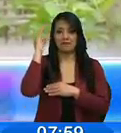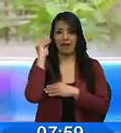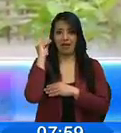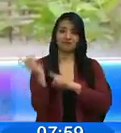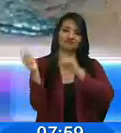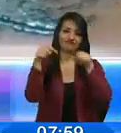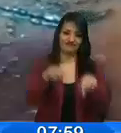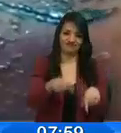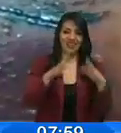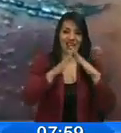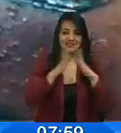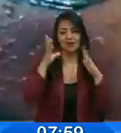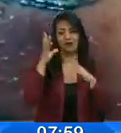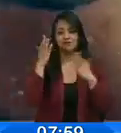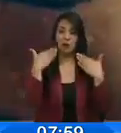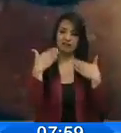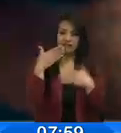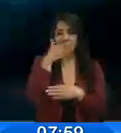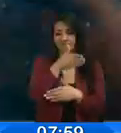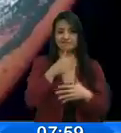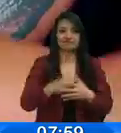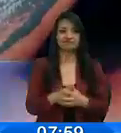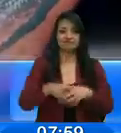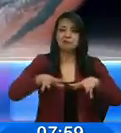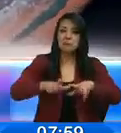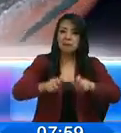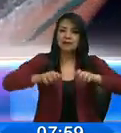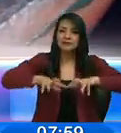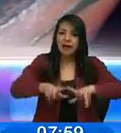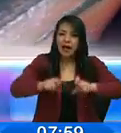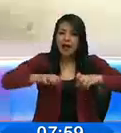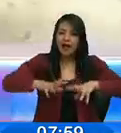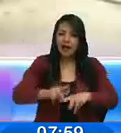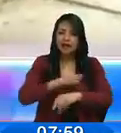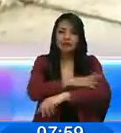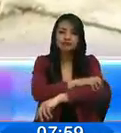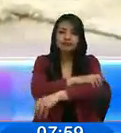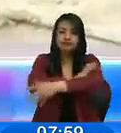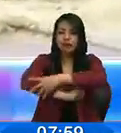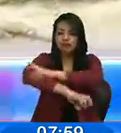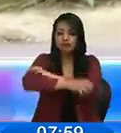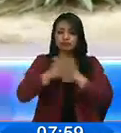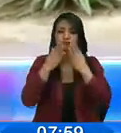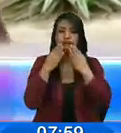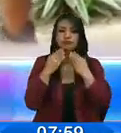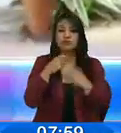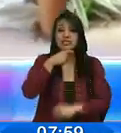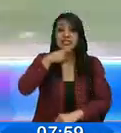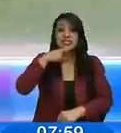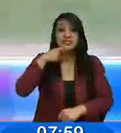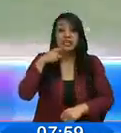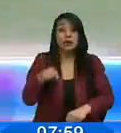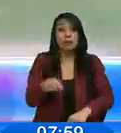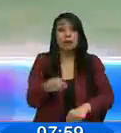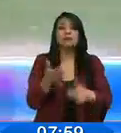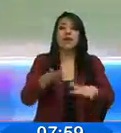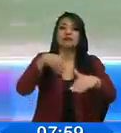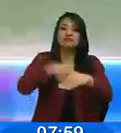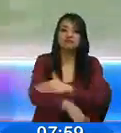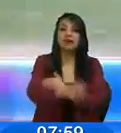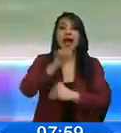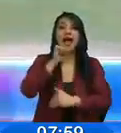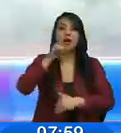costas ecuatorianas. Luego de unos masajes con el barro sobre su cuerpo y dejar secar el lodo, se bañan en las aguas sulfurosas de